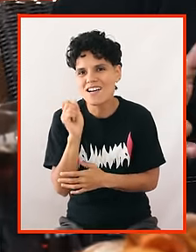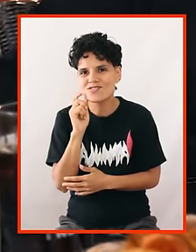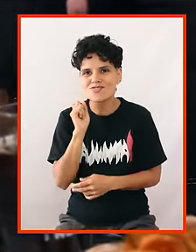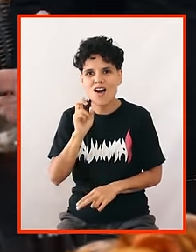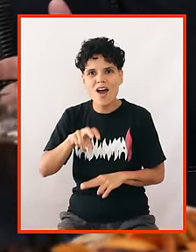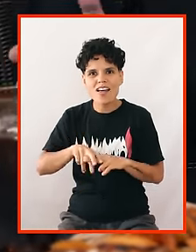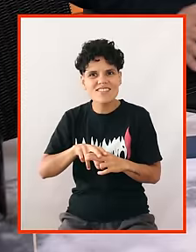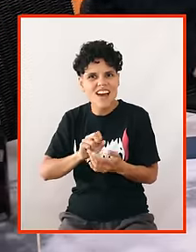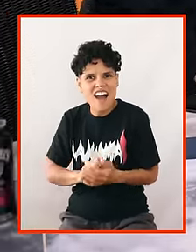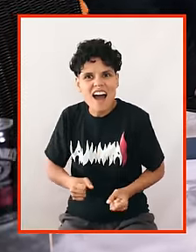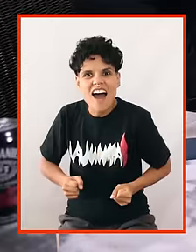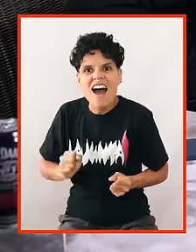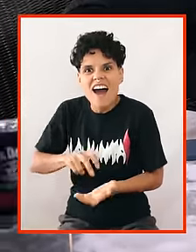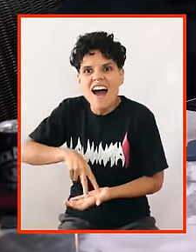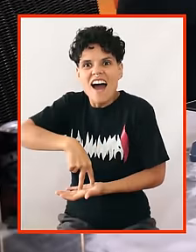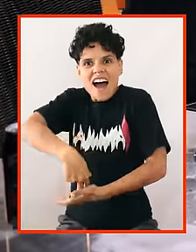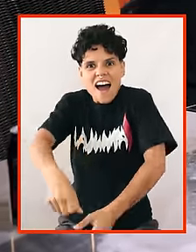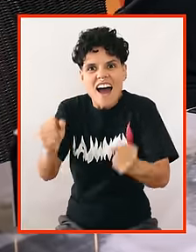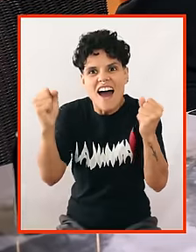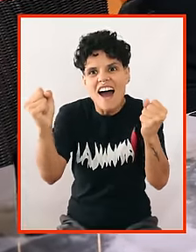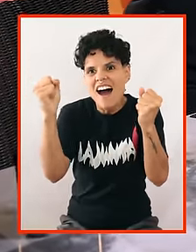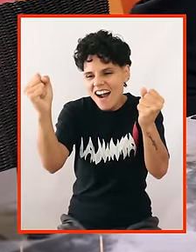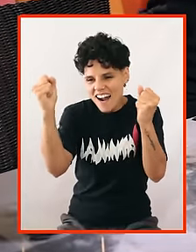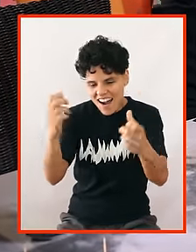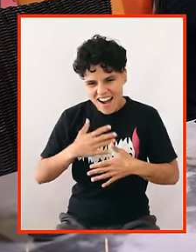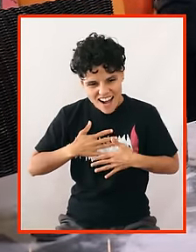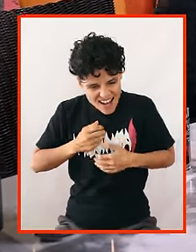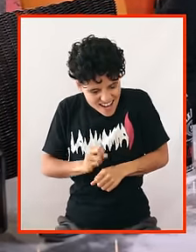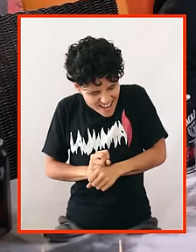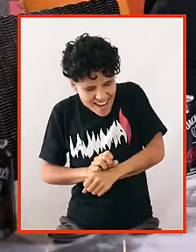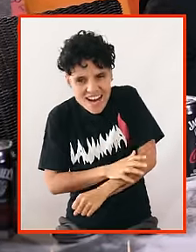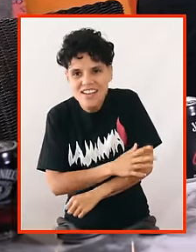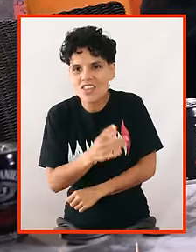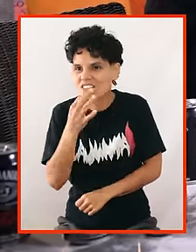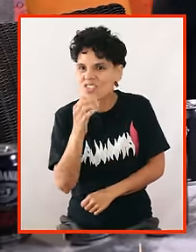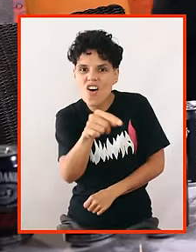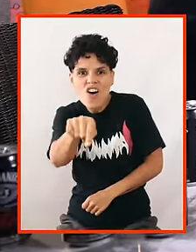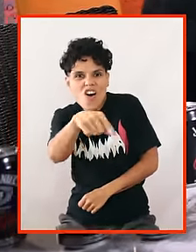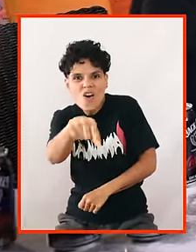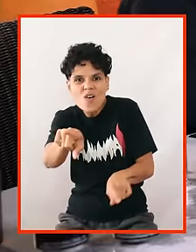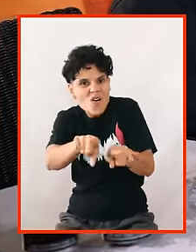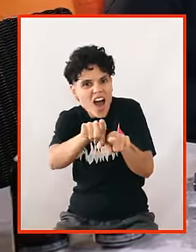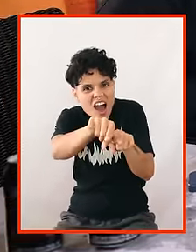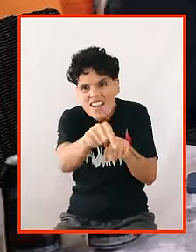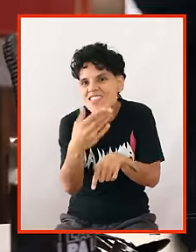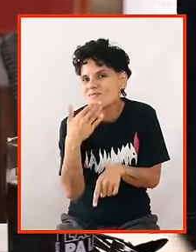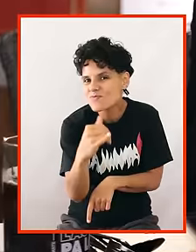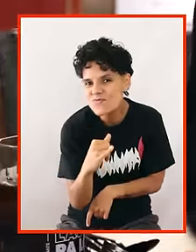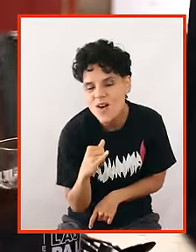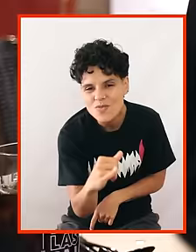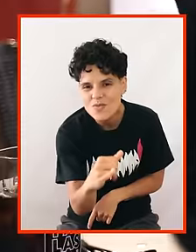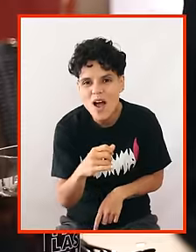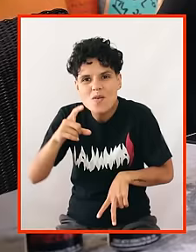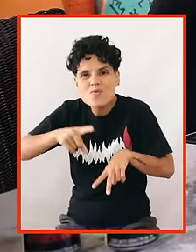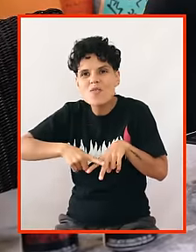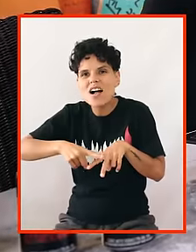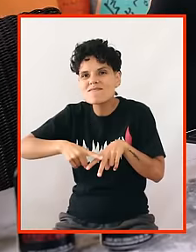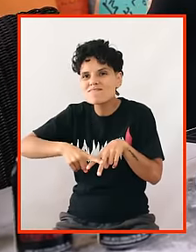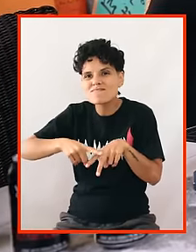Oh, compadre! ¡Me paré de la silla! ¡Ahí están los hermanos Durán! ¡Ahí están! ¡Me paré de la ¿Estos silla! Son de Hualpén?